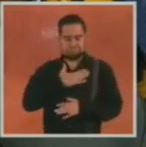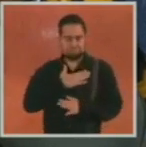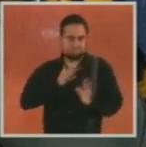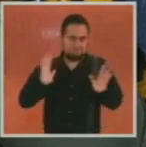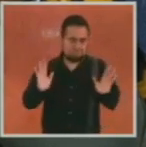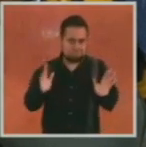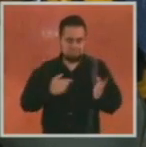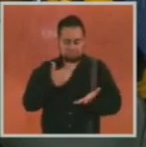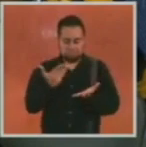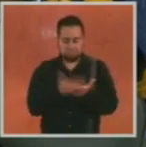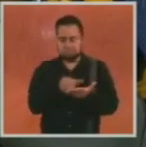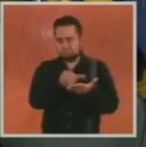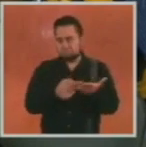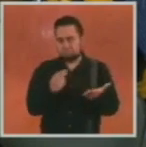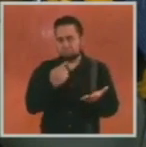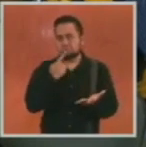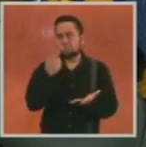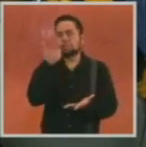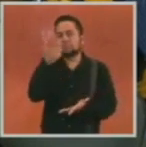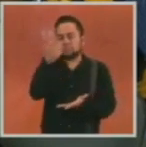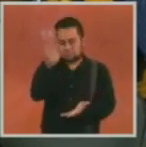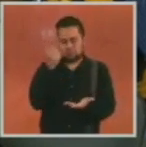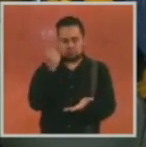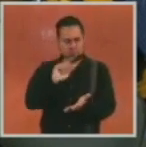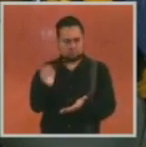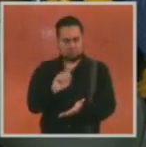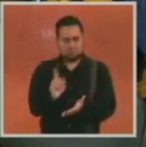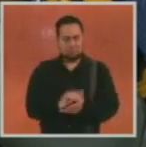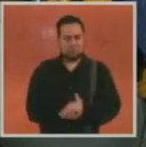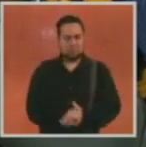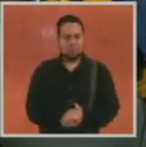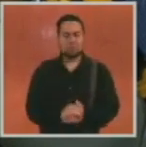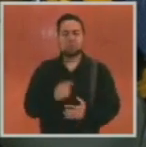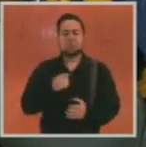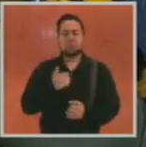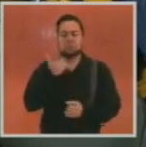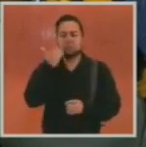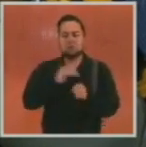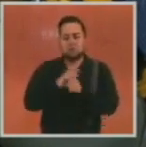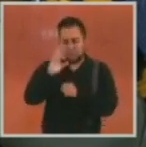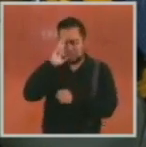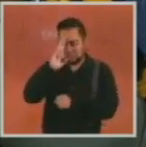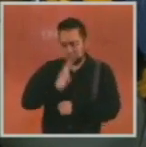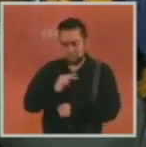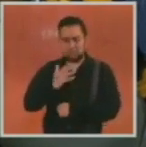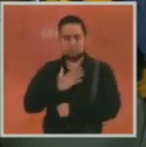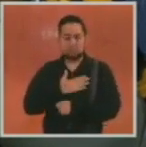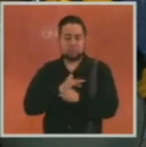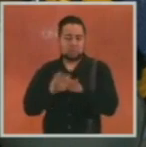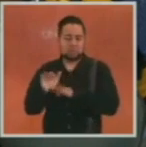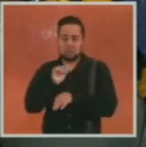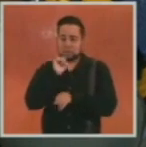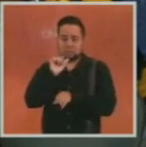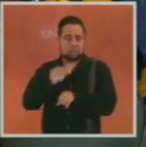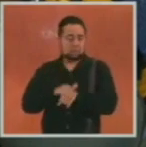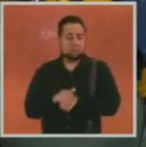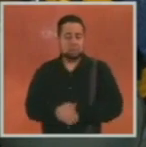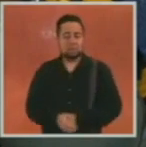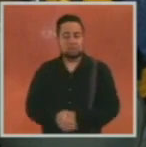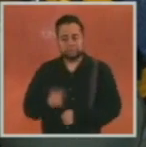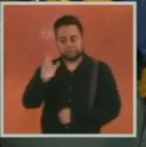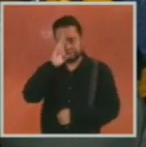en iniciativa de ley no es un fideicomiso no es lo que queremos es respeto a nuestro trabajo nada más